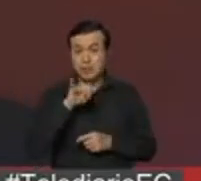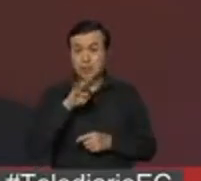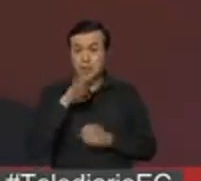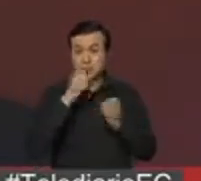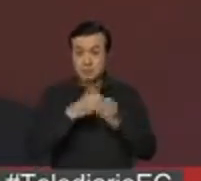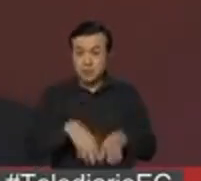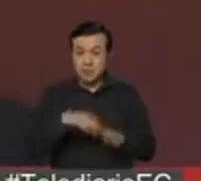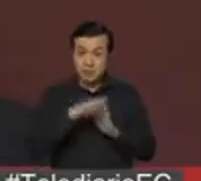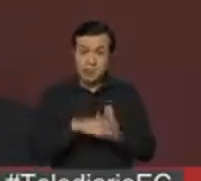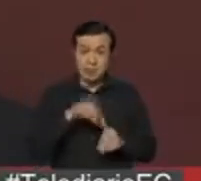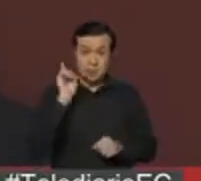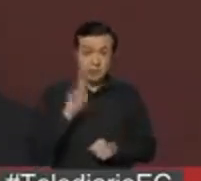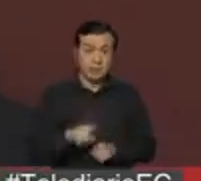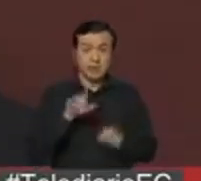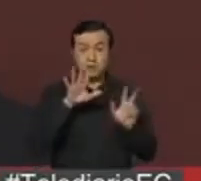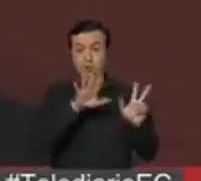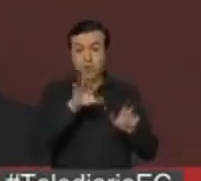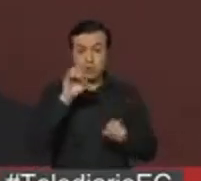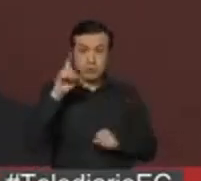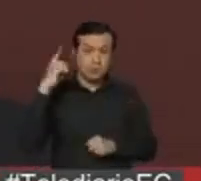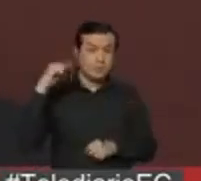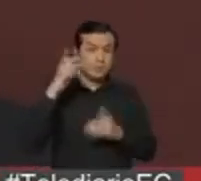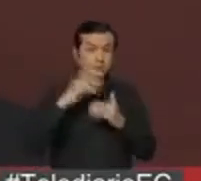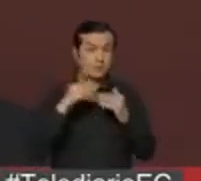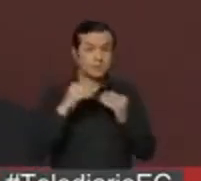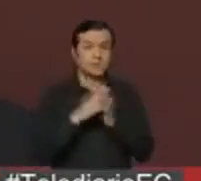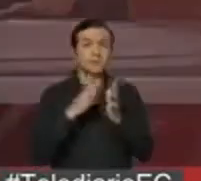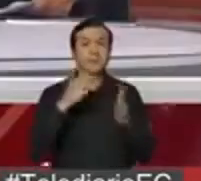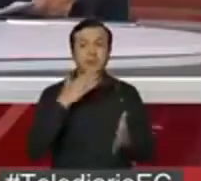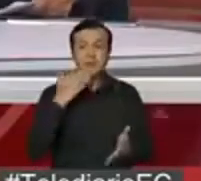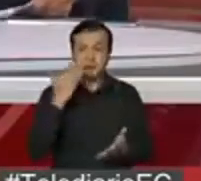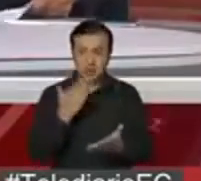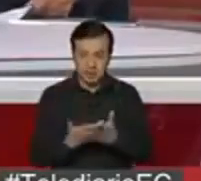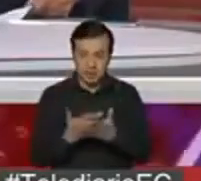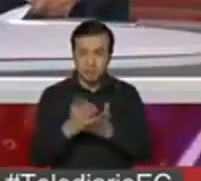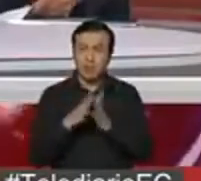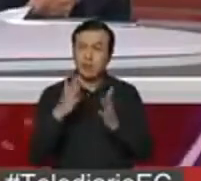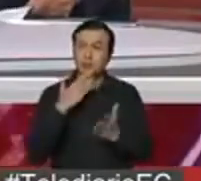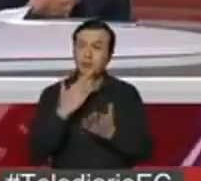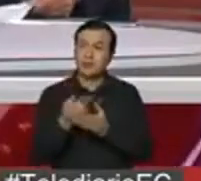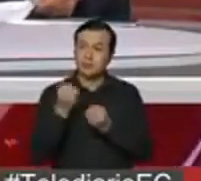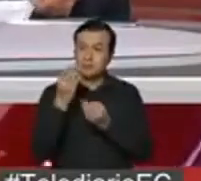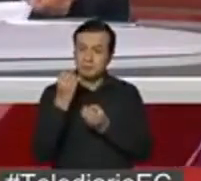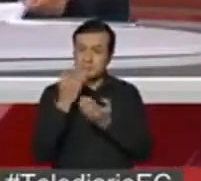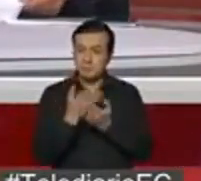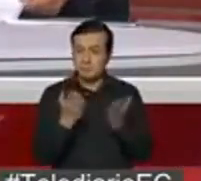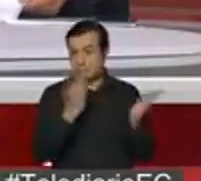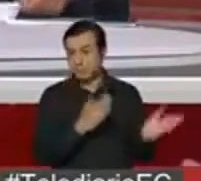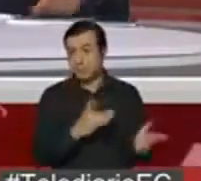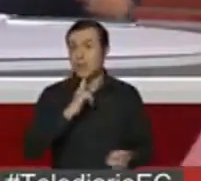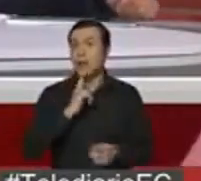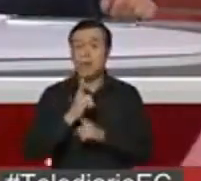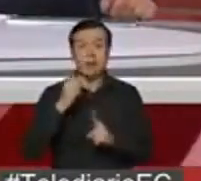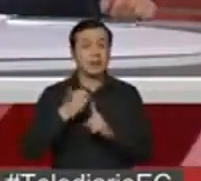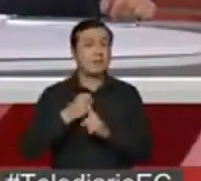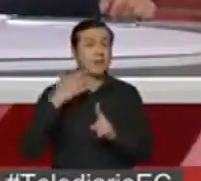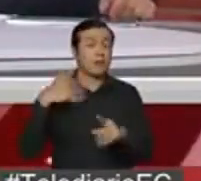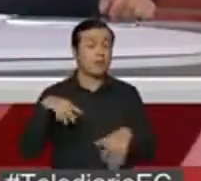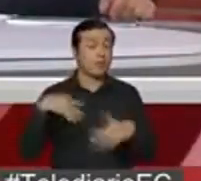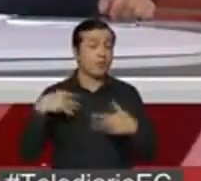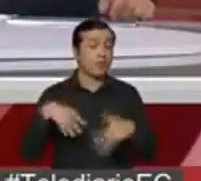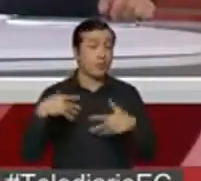de 1.800 millones de dólares. Gracias, señor Subía, por la información. Y sin duda es un impacto muy fuerte el que